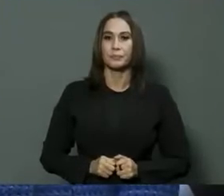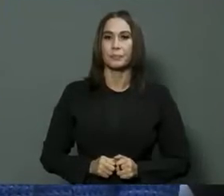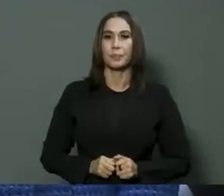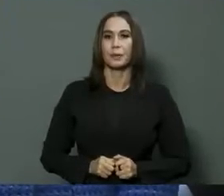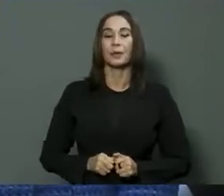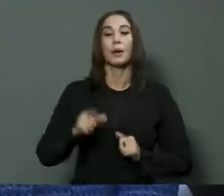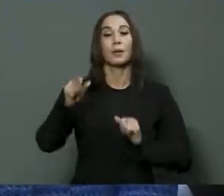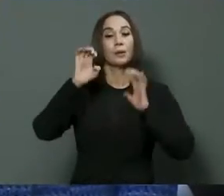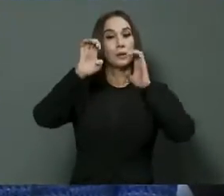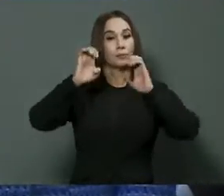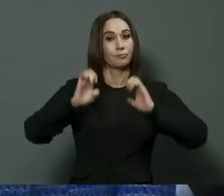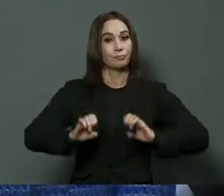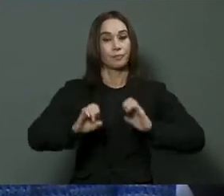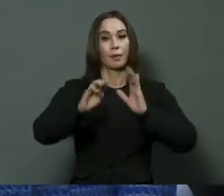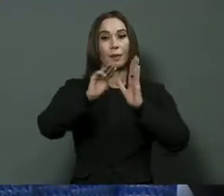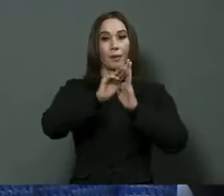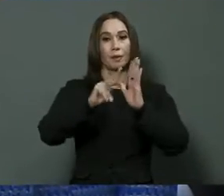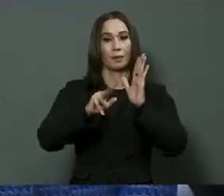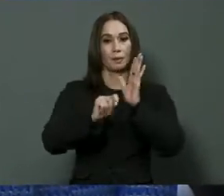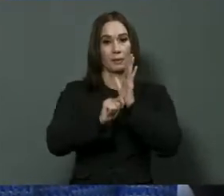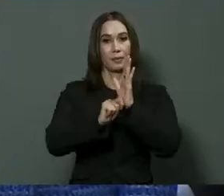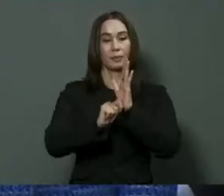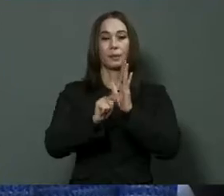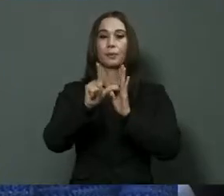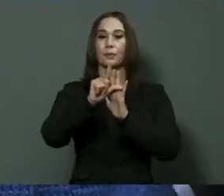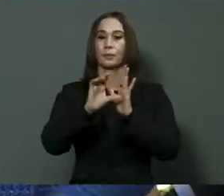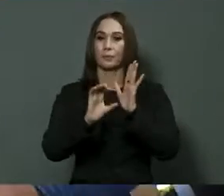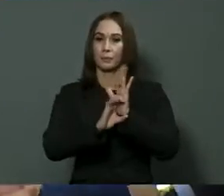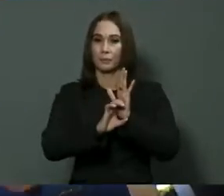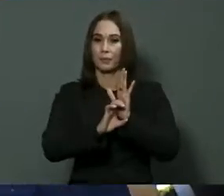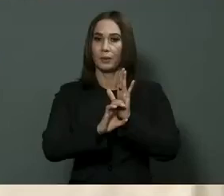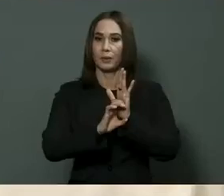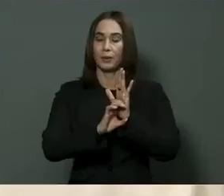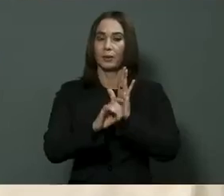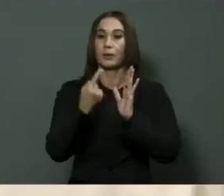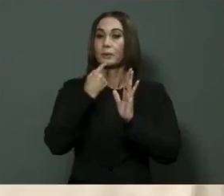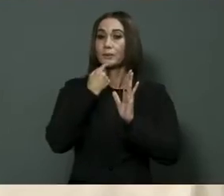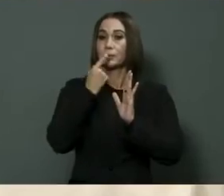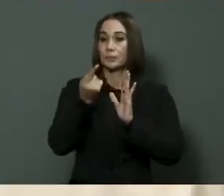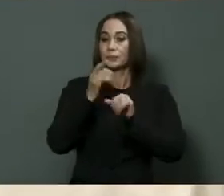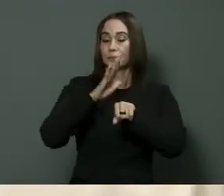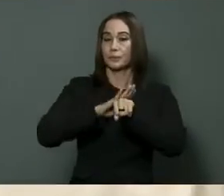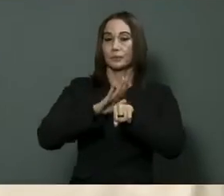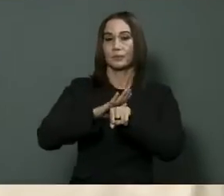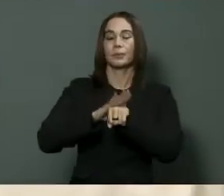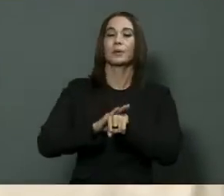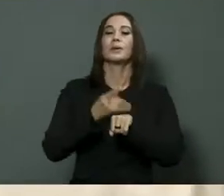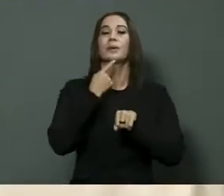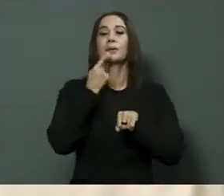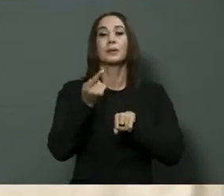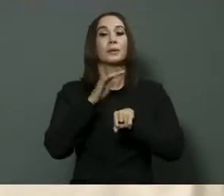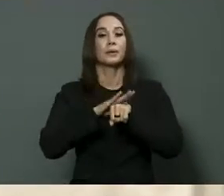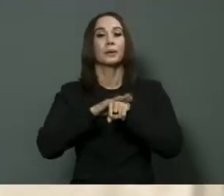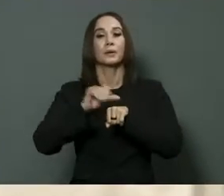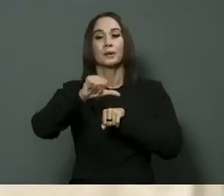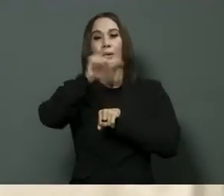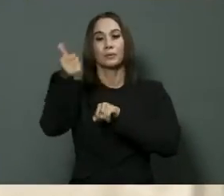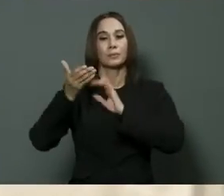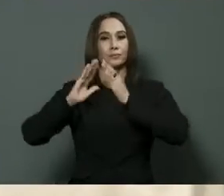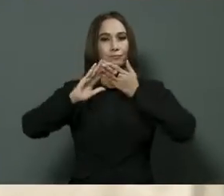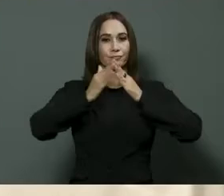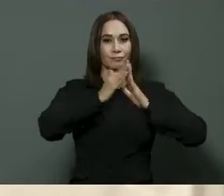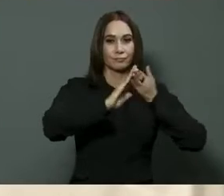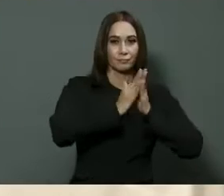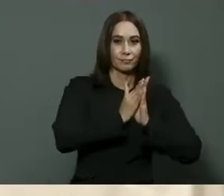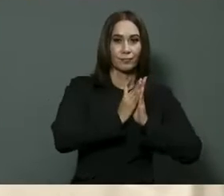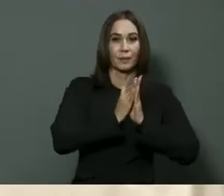Tanto el evangelista Mateo como Lucas nos advierten y les advierten a sus comunidades